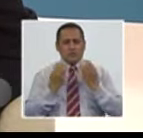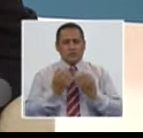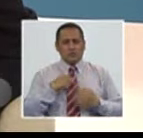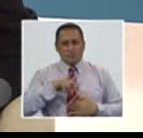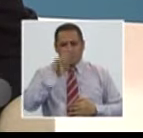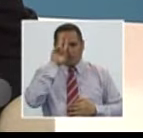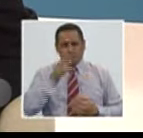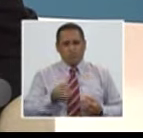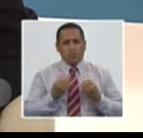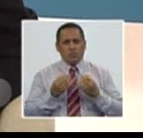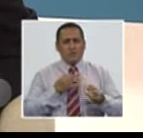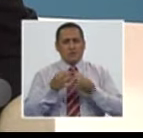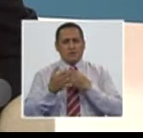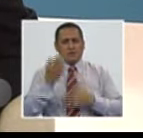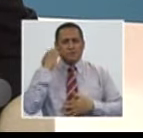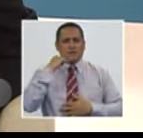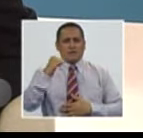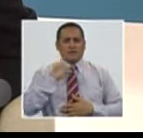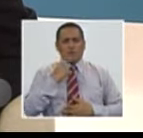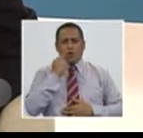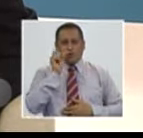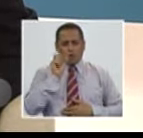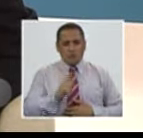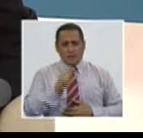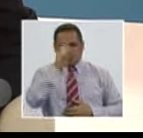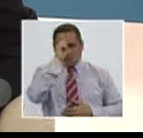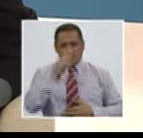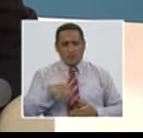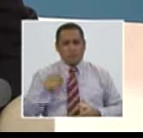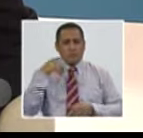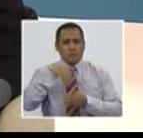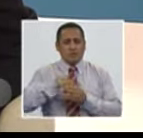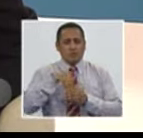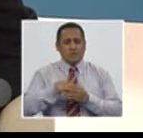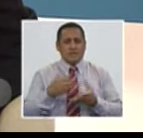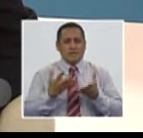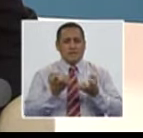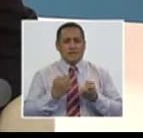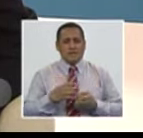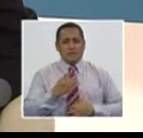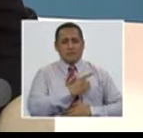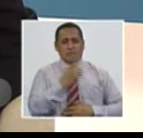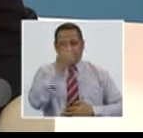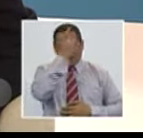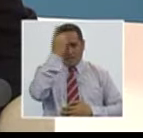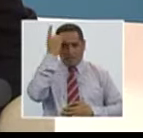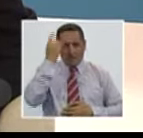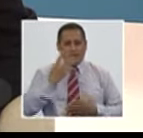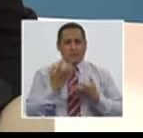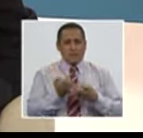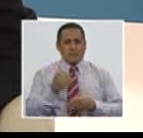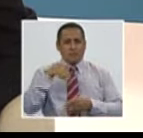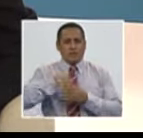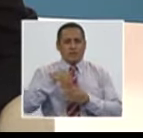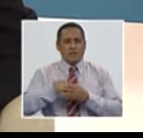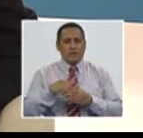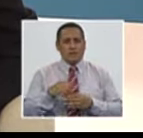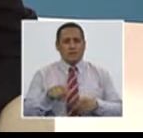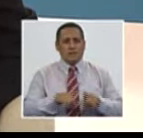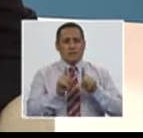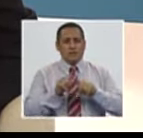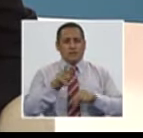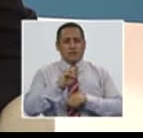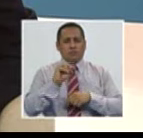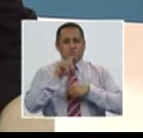de la República digamos que haya viajado un tumesino él podría votar el tumesino que vive en Madrid y que va a votar en